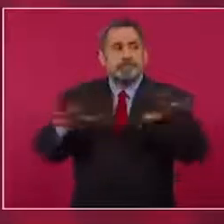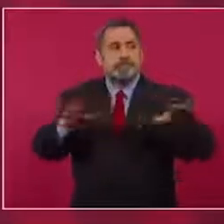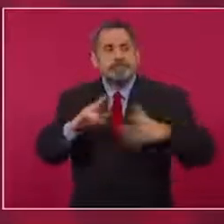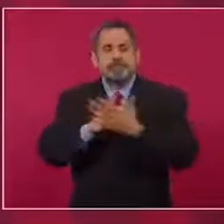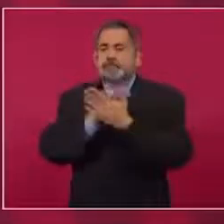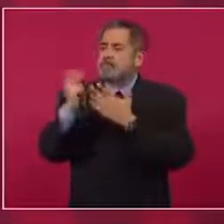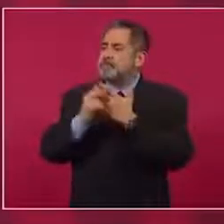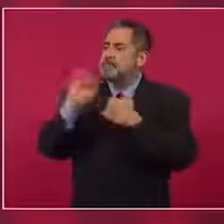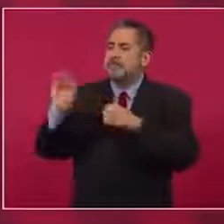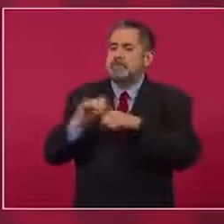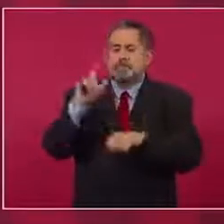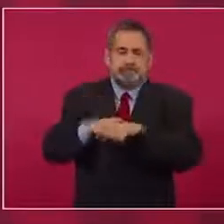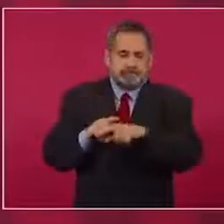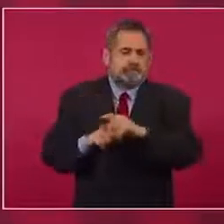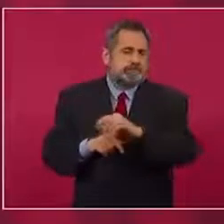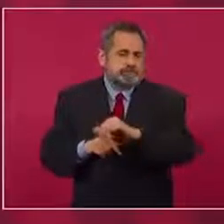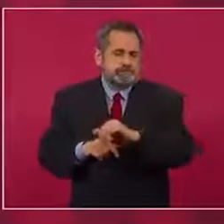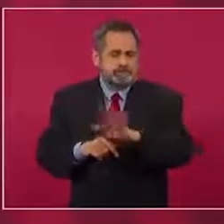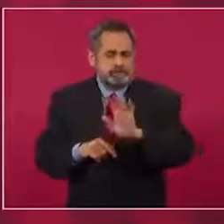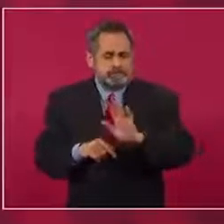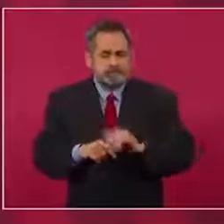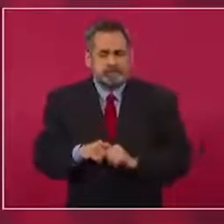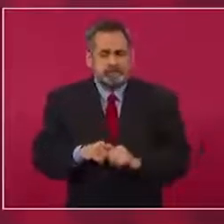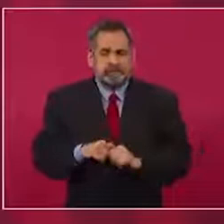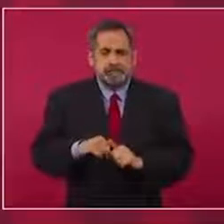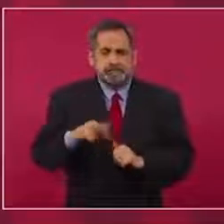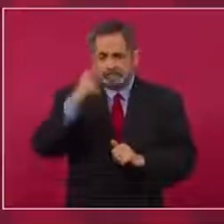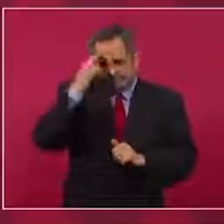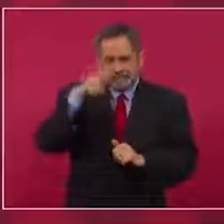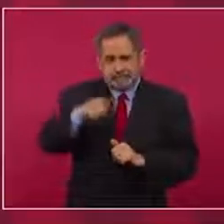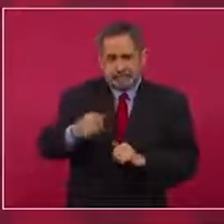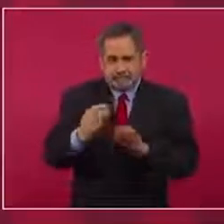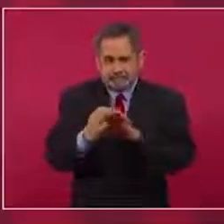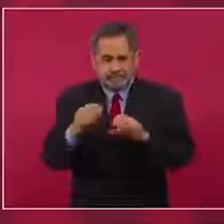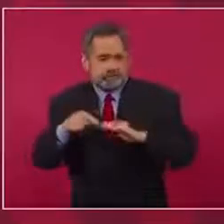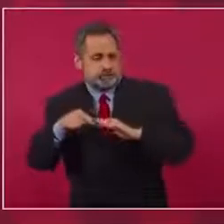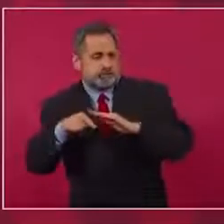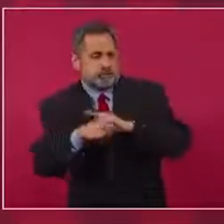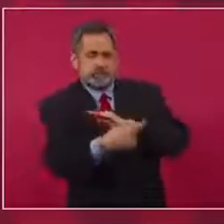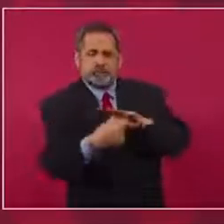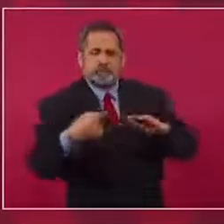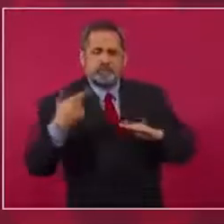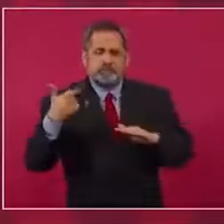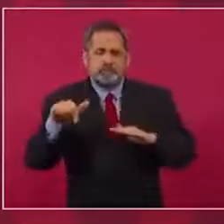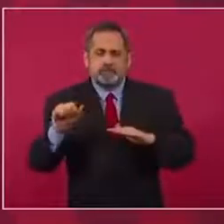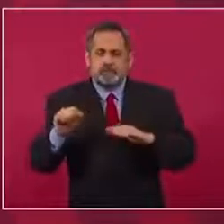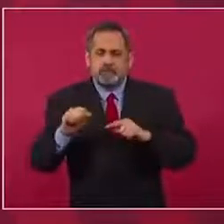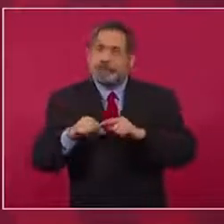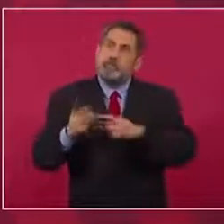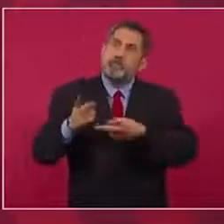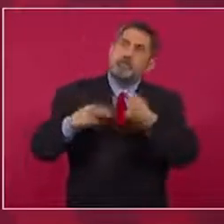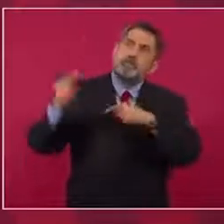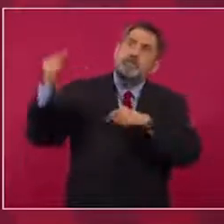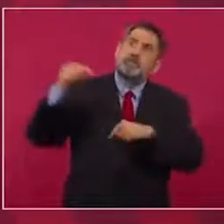todo por donde atraviesa el ducto de gas que viene